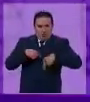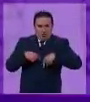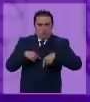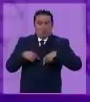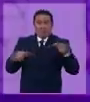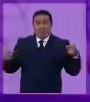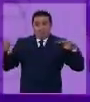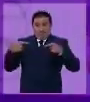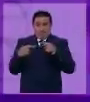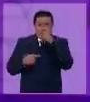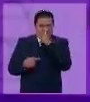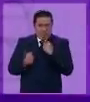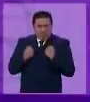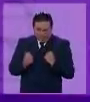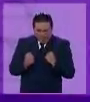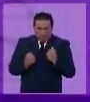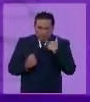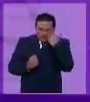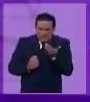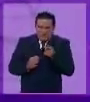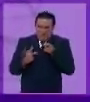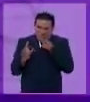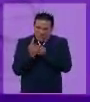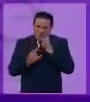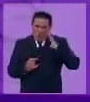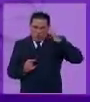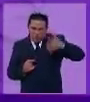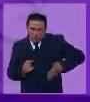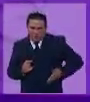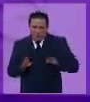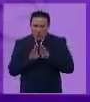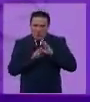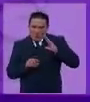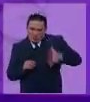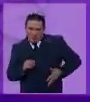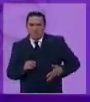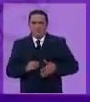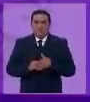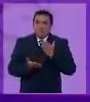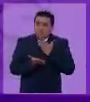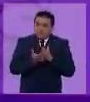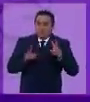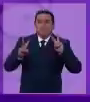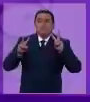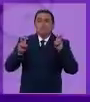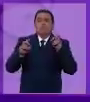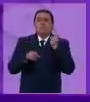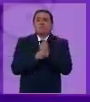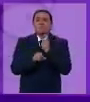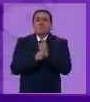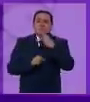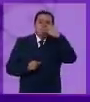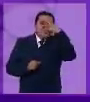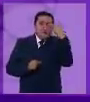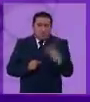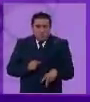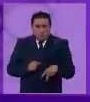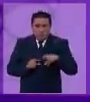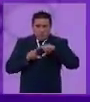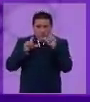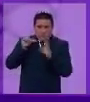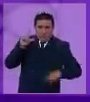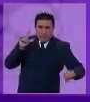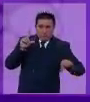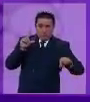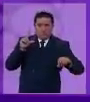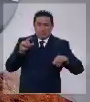Si queremos crecer, tenemos que cerrar algunas brechas. Y una de las brechas más importantes que hay hoy en México es la brecha entre el hombre y la mujer,